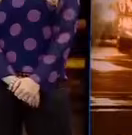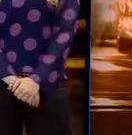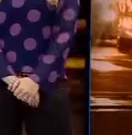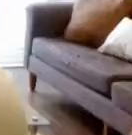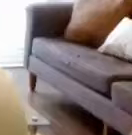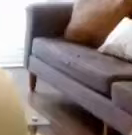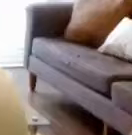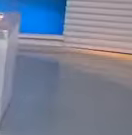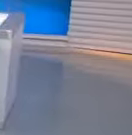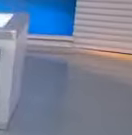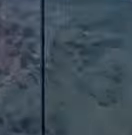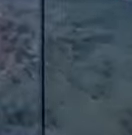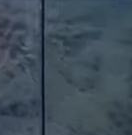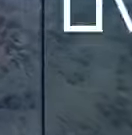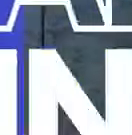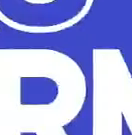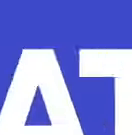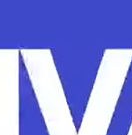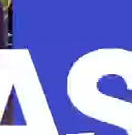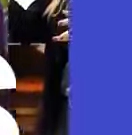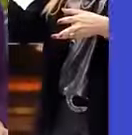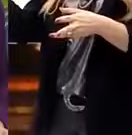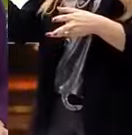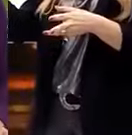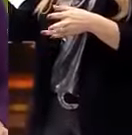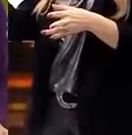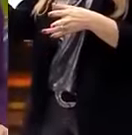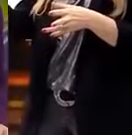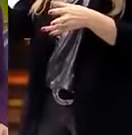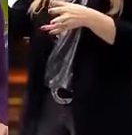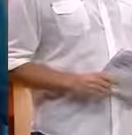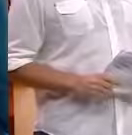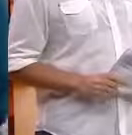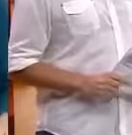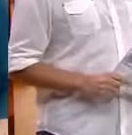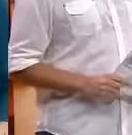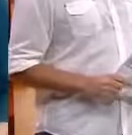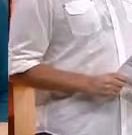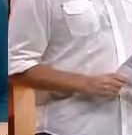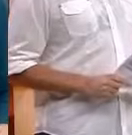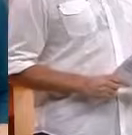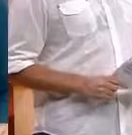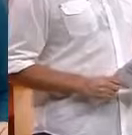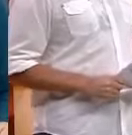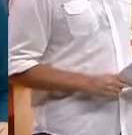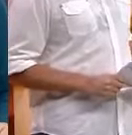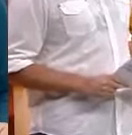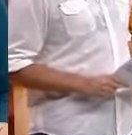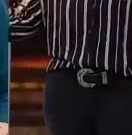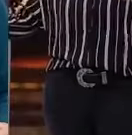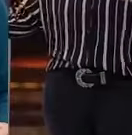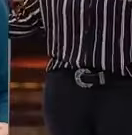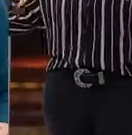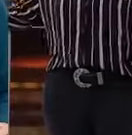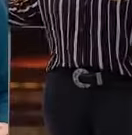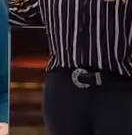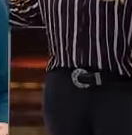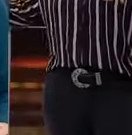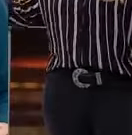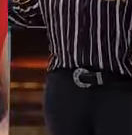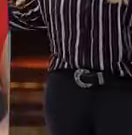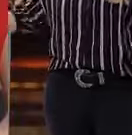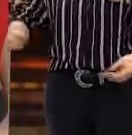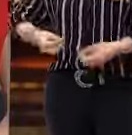mundo. Empieza un día más con las mañanas informativas de TV Perú. A las 5, Jiwasanaka. A las